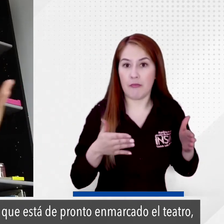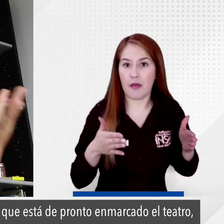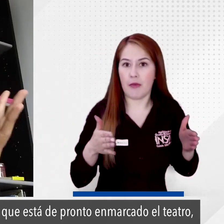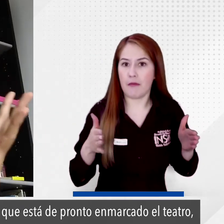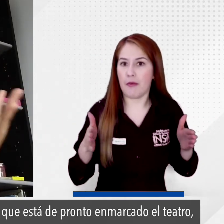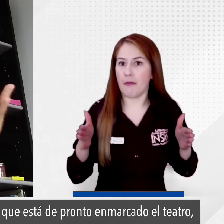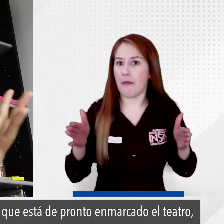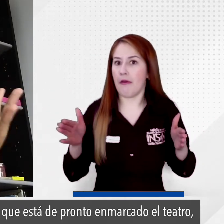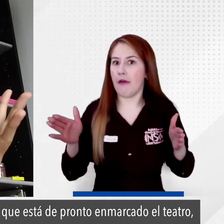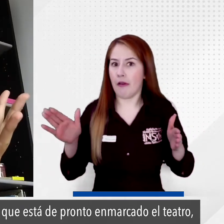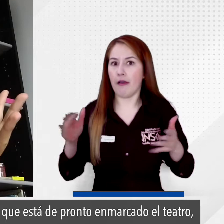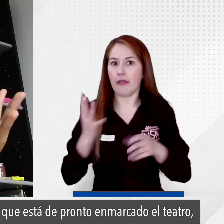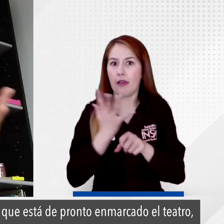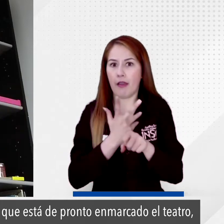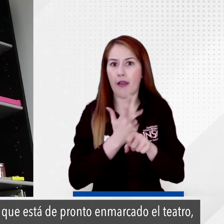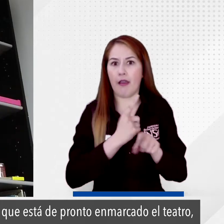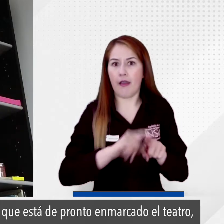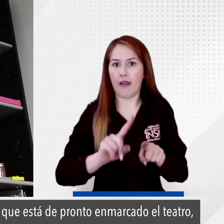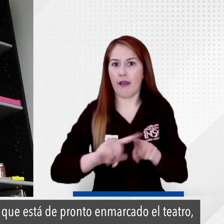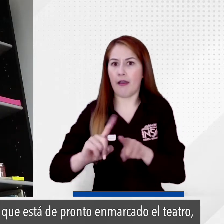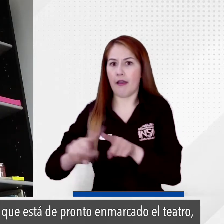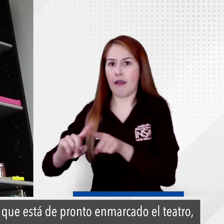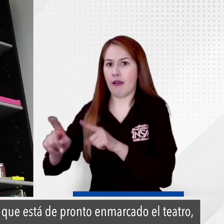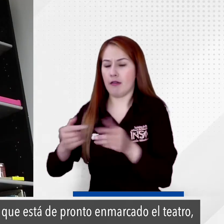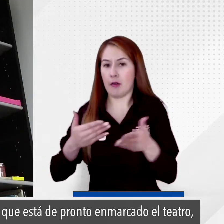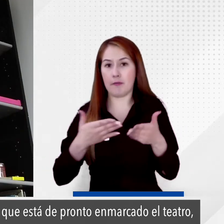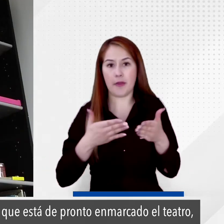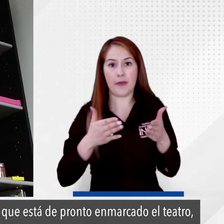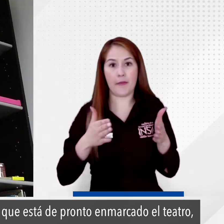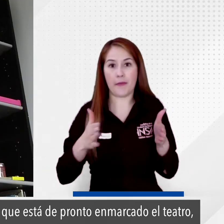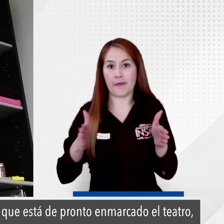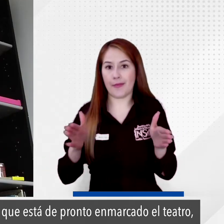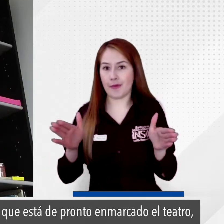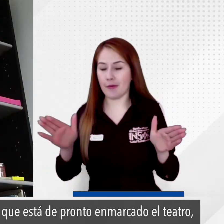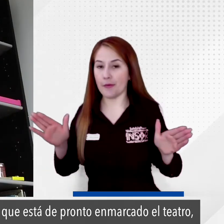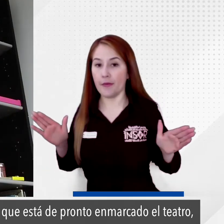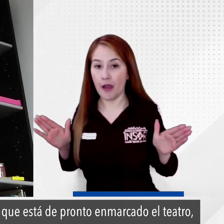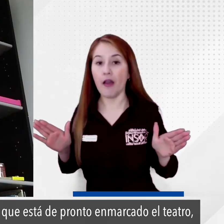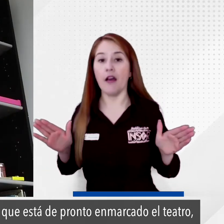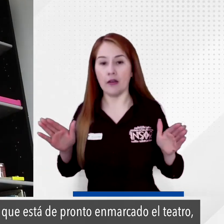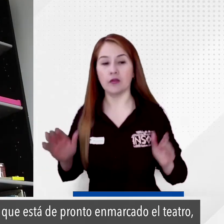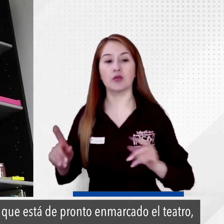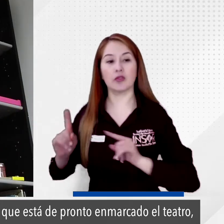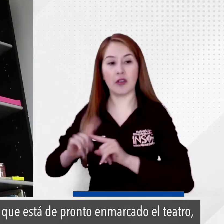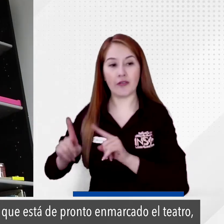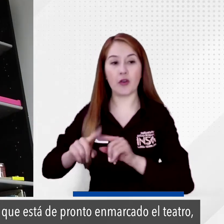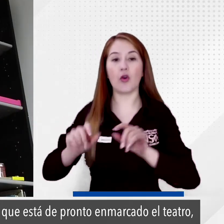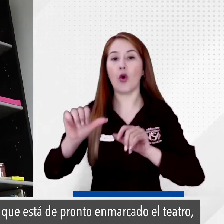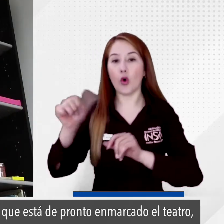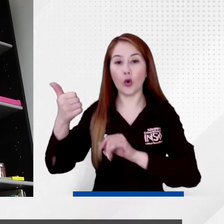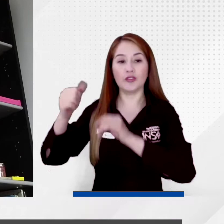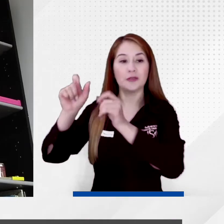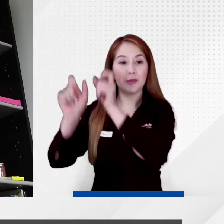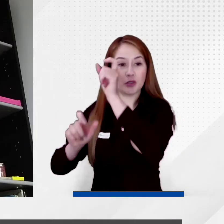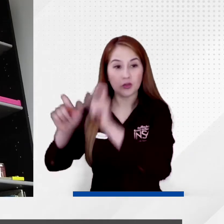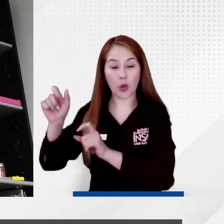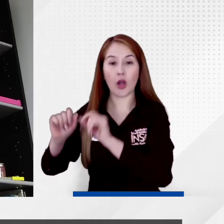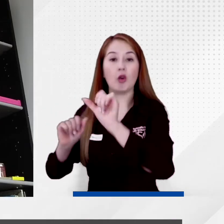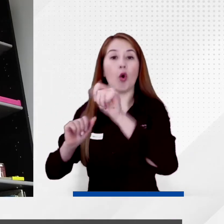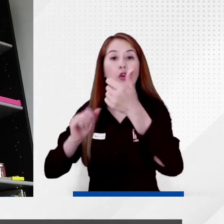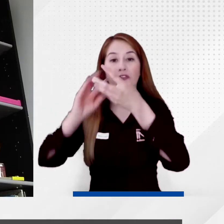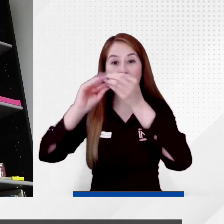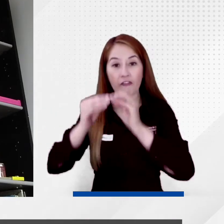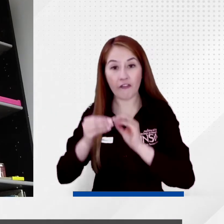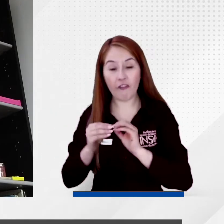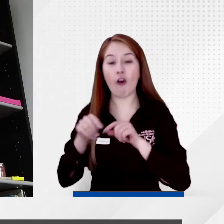esos terrenos y esos límites en los que está de pronto enmarcado el teatro, para que tanto otros lenguajes, otras